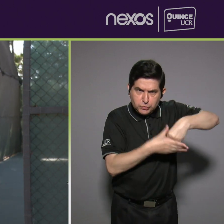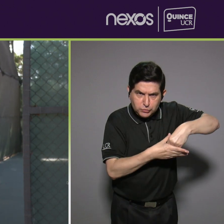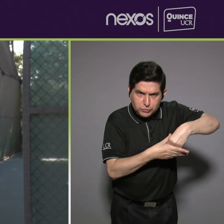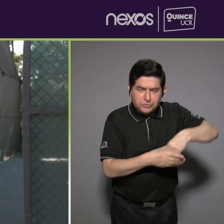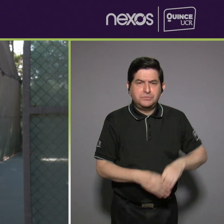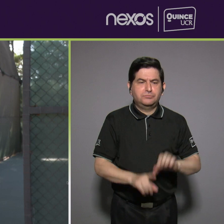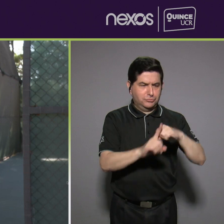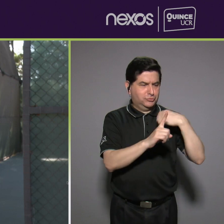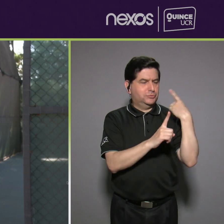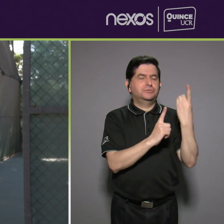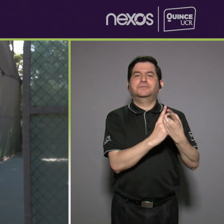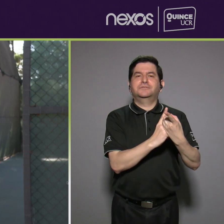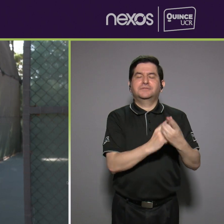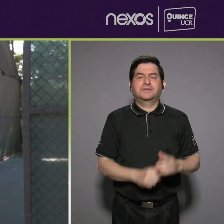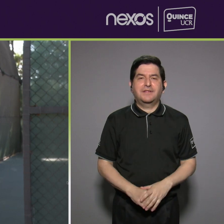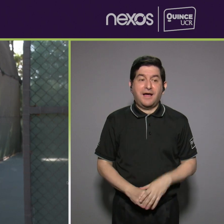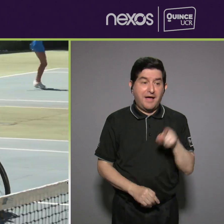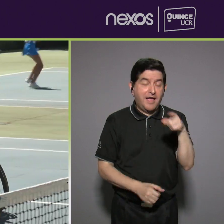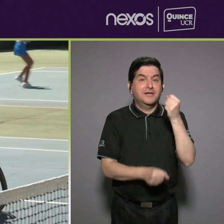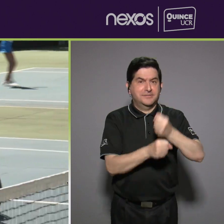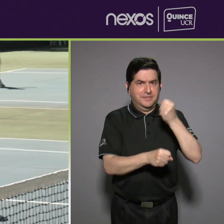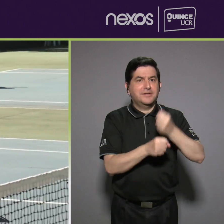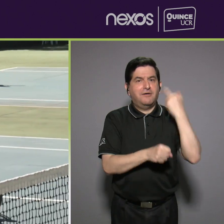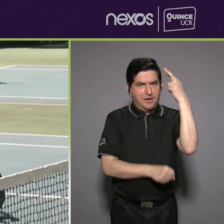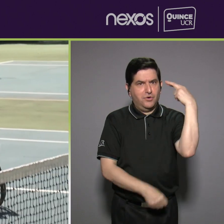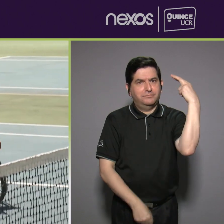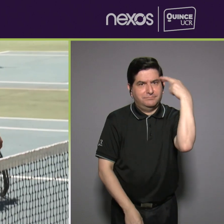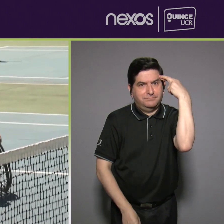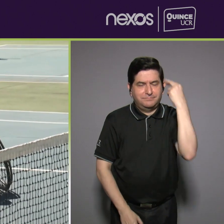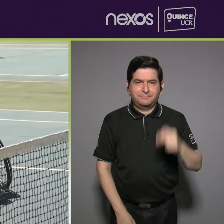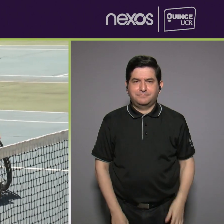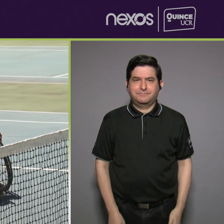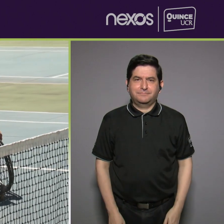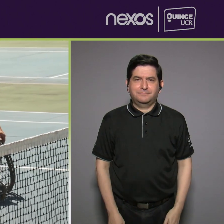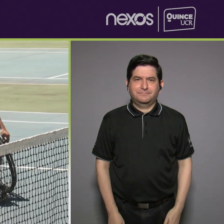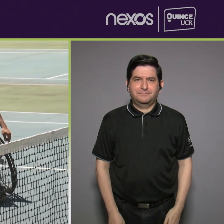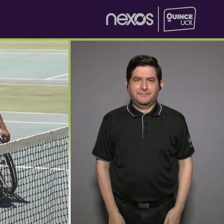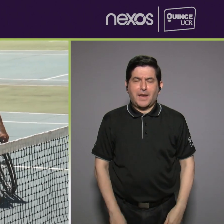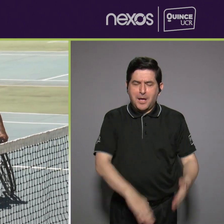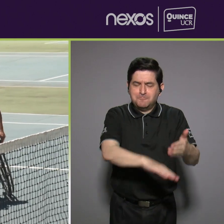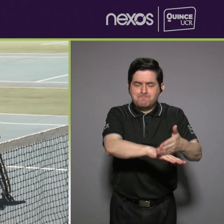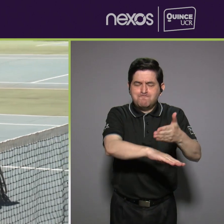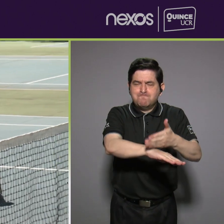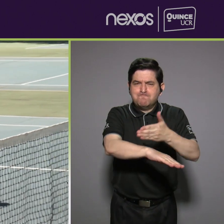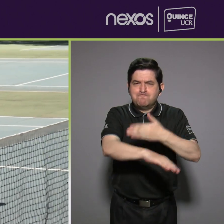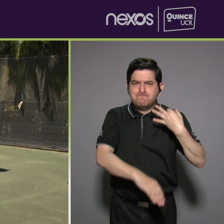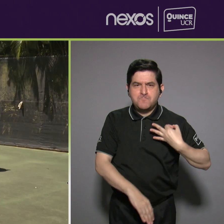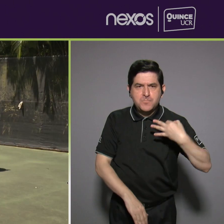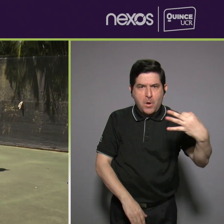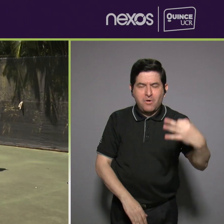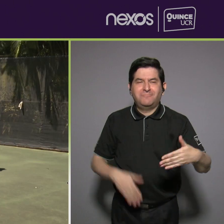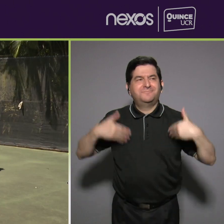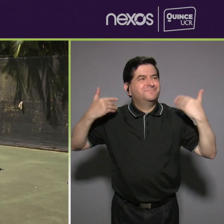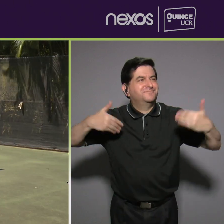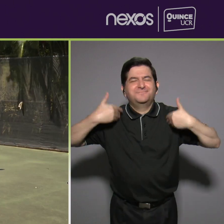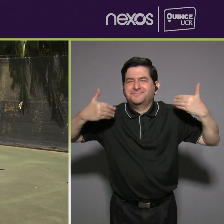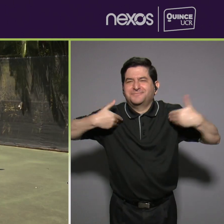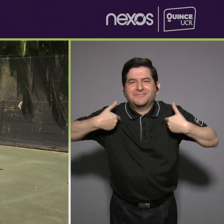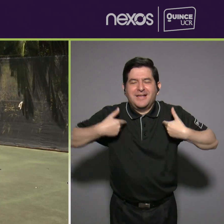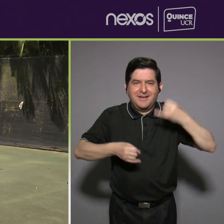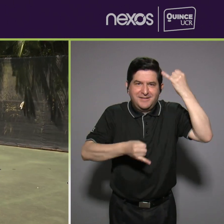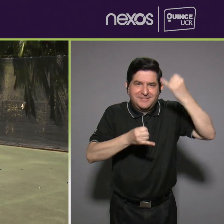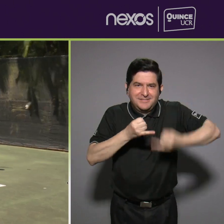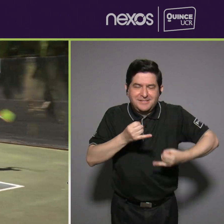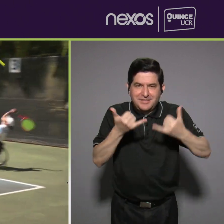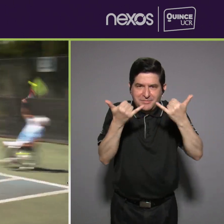la sociedad y para eso es que se trabaja también, ¿verdad? Para mejorar cada día más y muy feliz de haber concluido